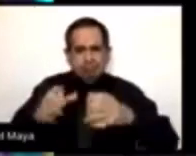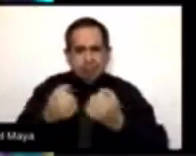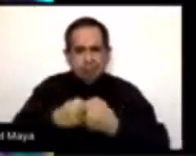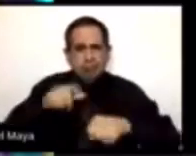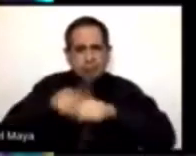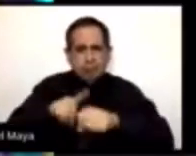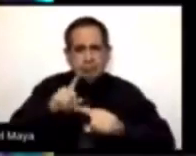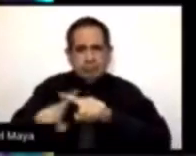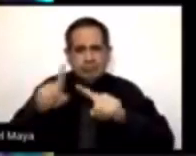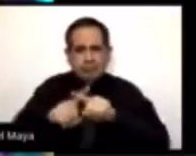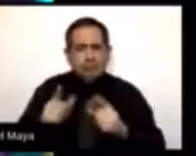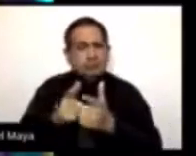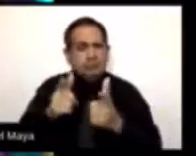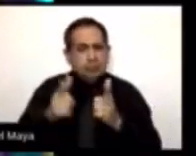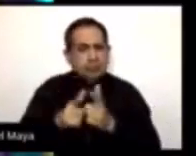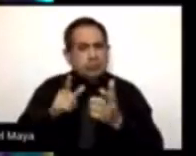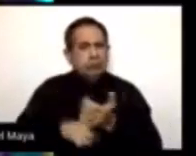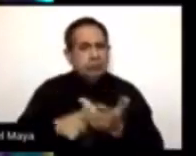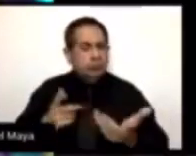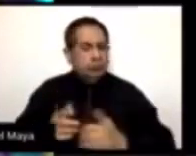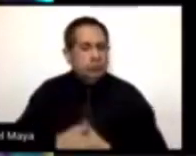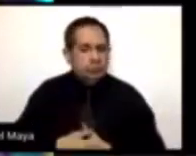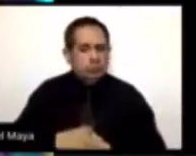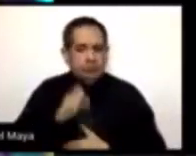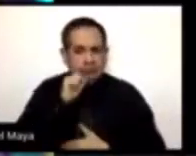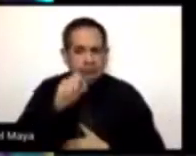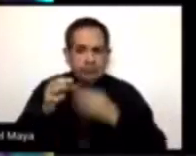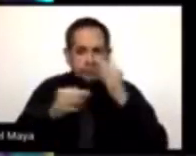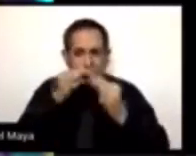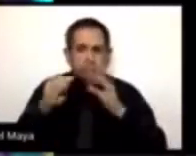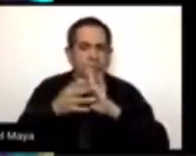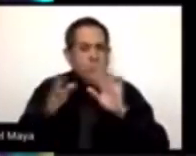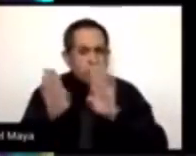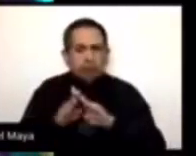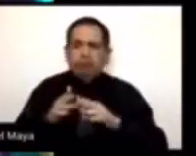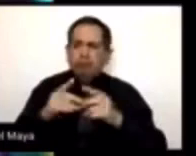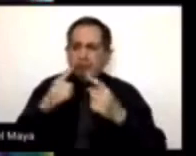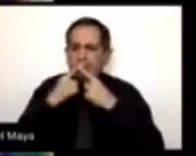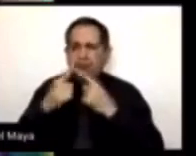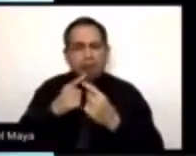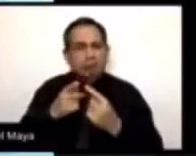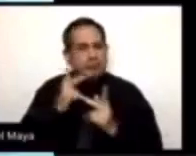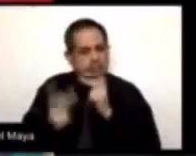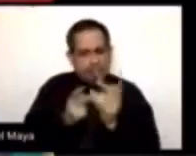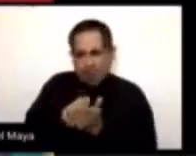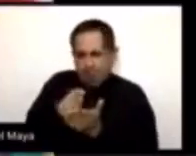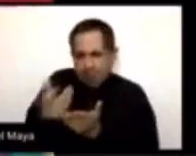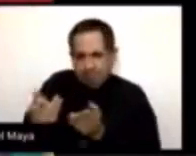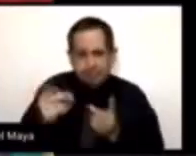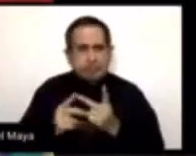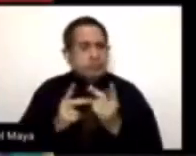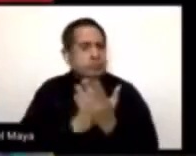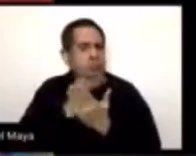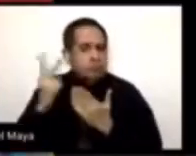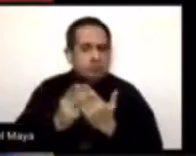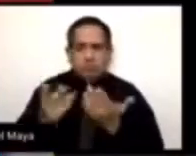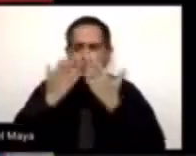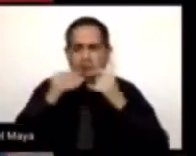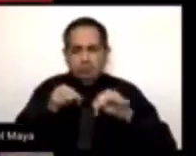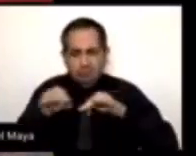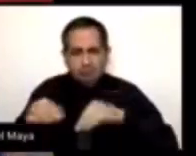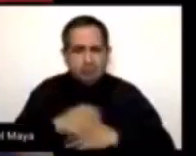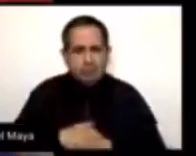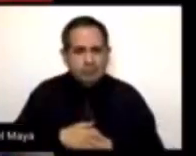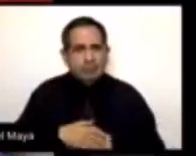grupos no cubiertos, así como programas de crédito semilla, créditos sociales, programas de desempleo y